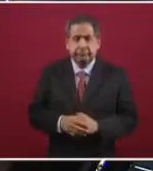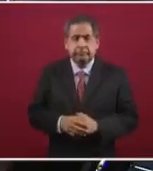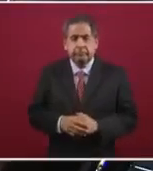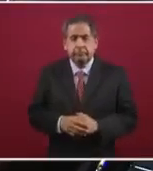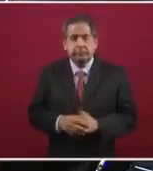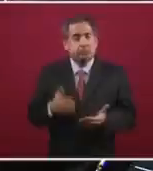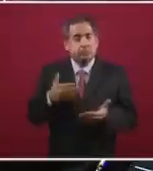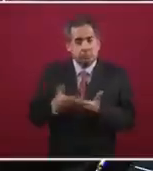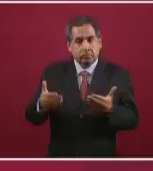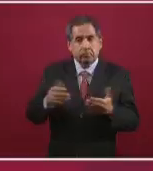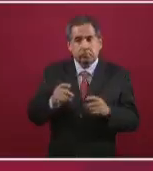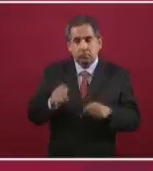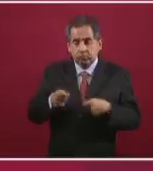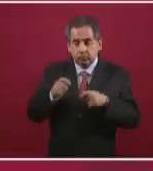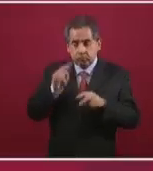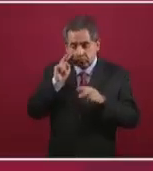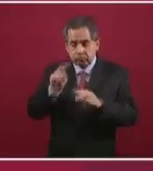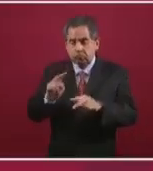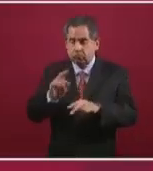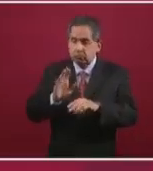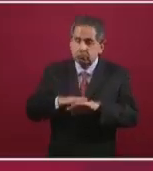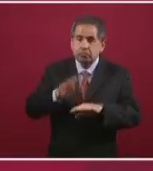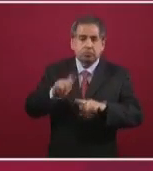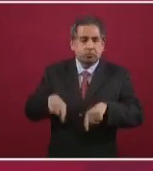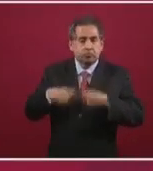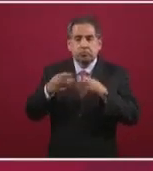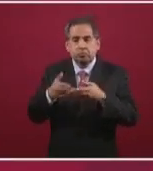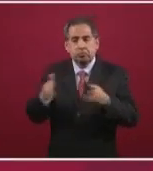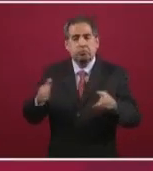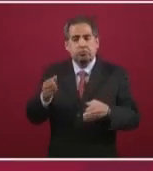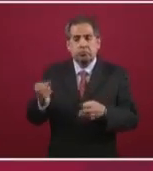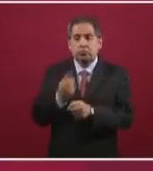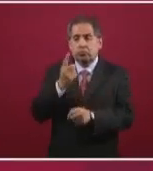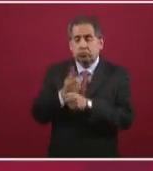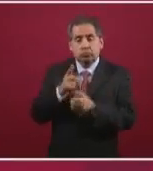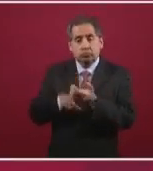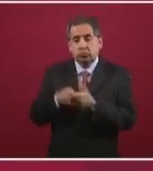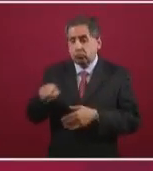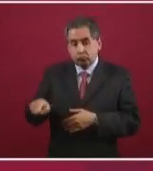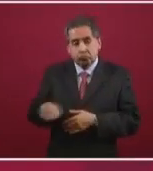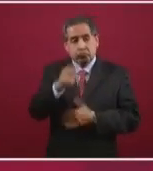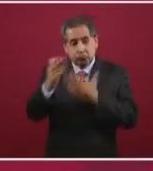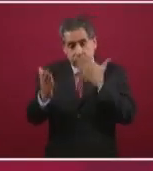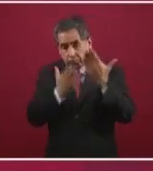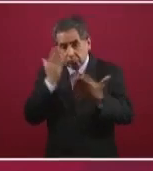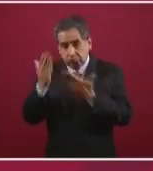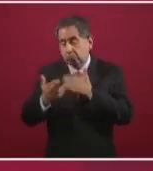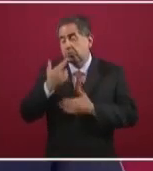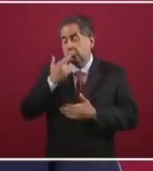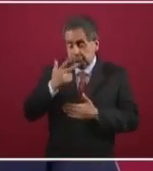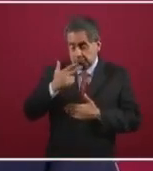Se están ampliando las posibilidades de estudio.